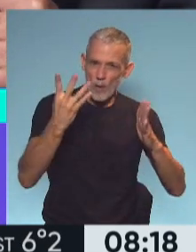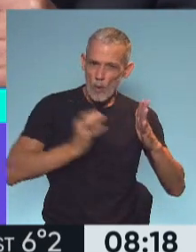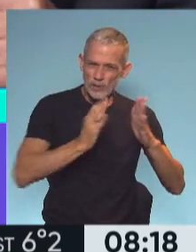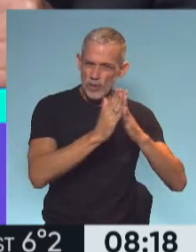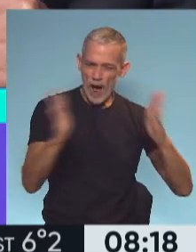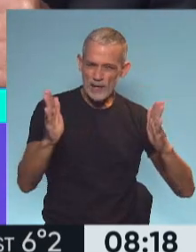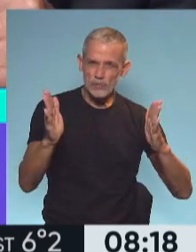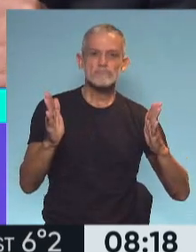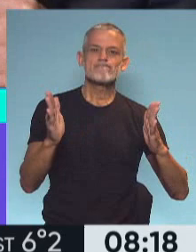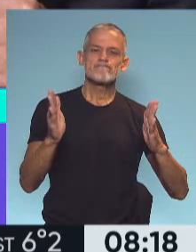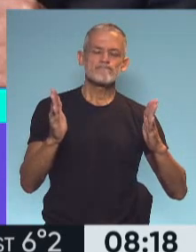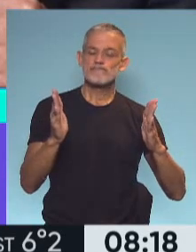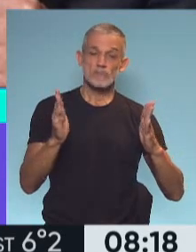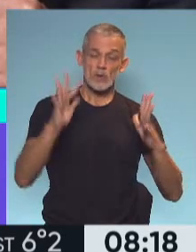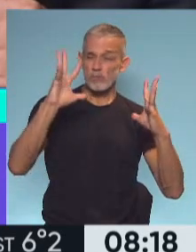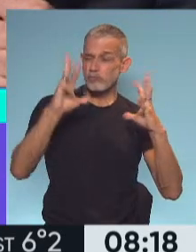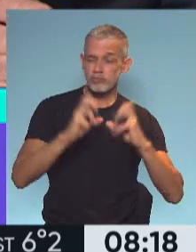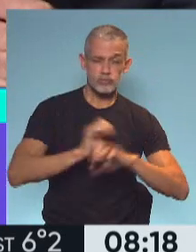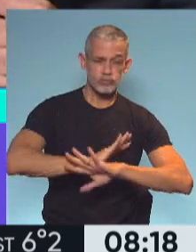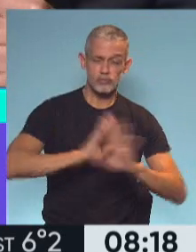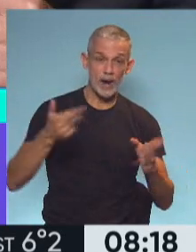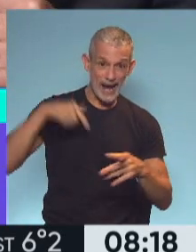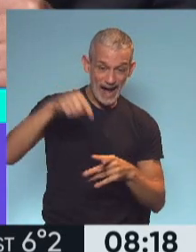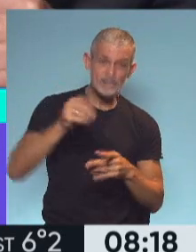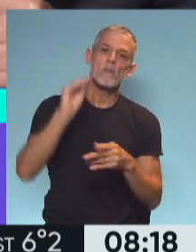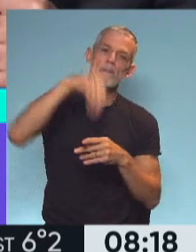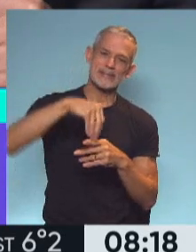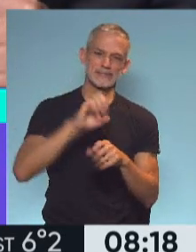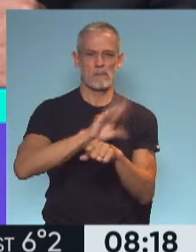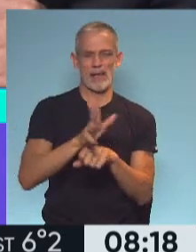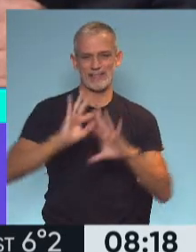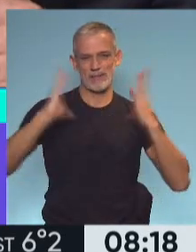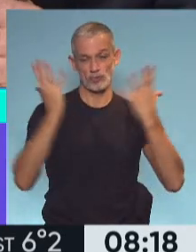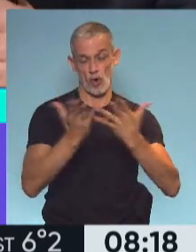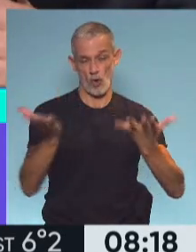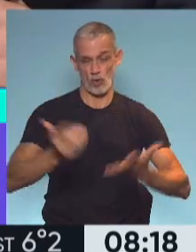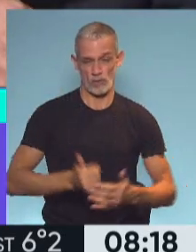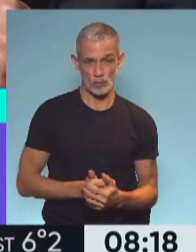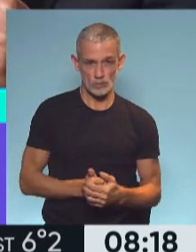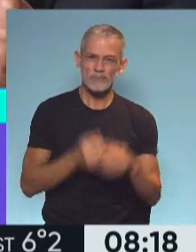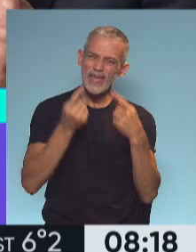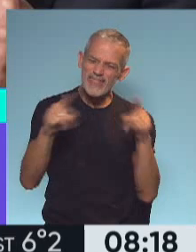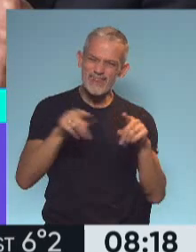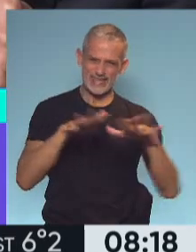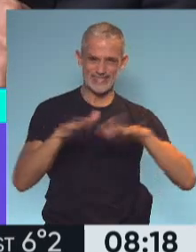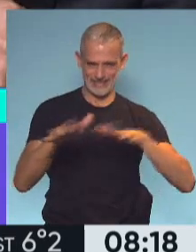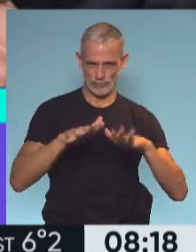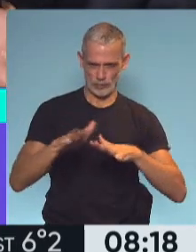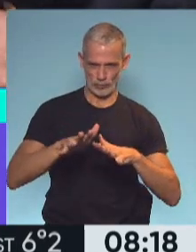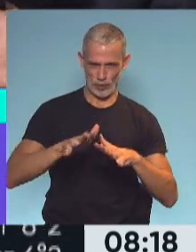años, que nos dejó de rodillas a la Argentina, a eso se sumó la pandemia a nivel global. Es diferente la coyuntura.